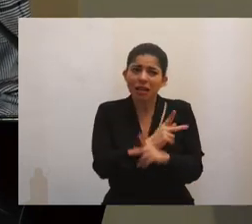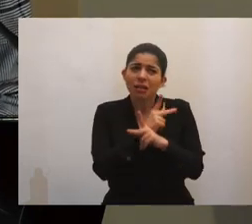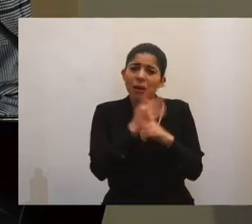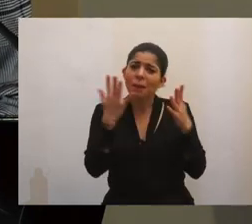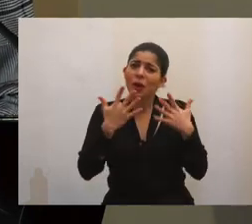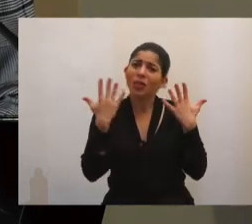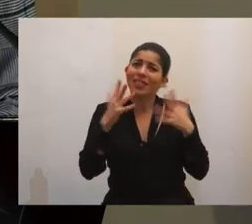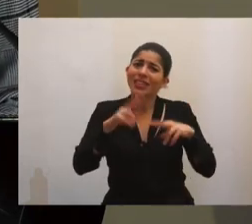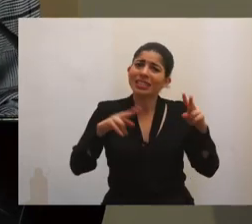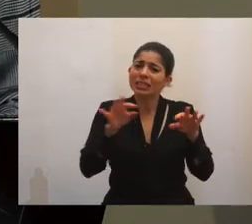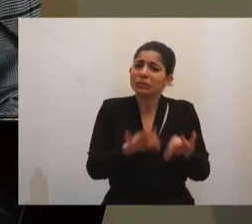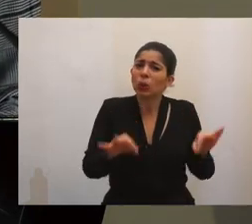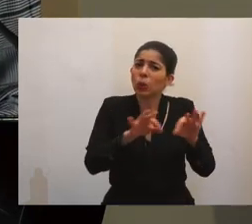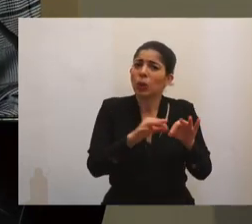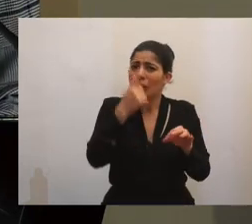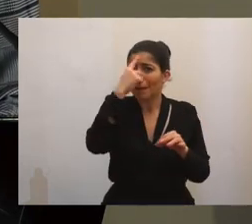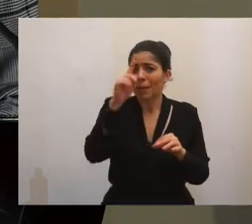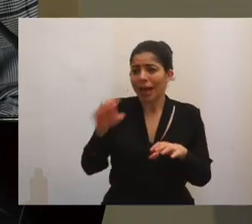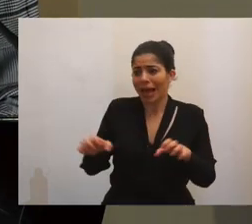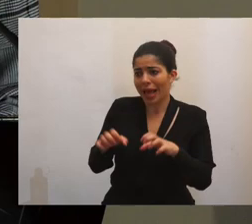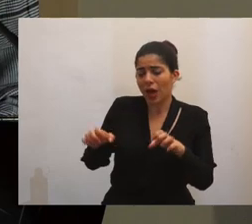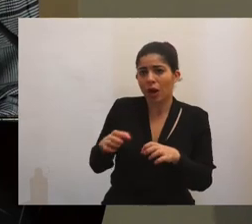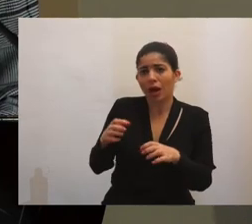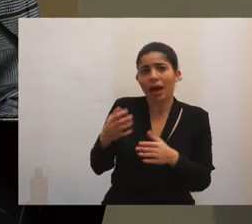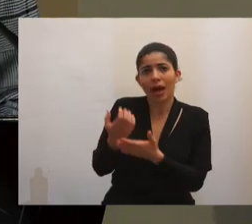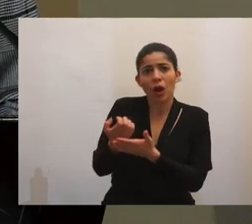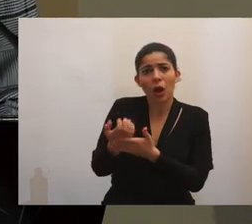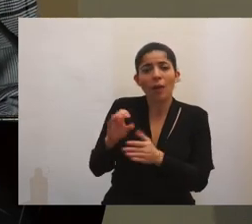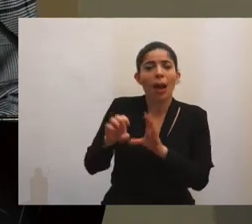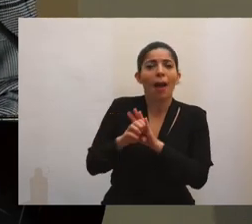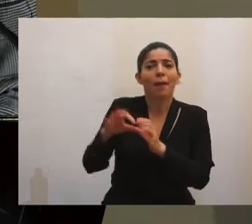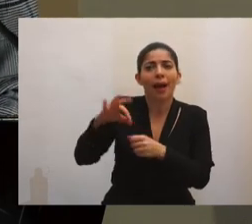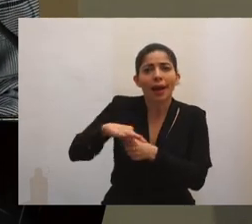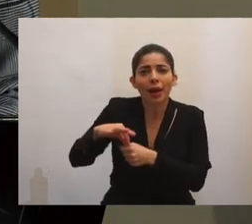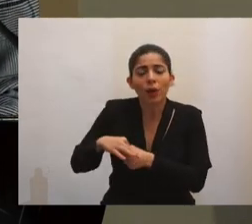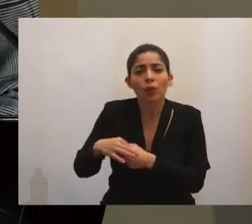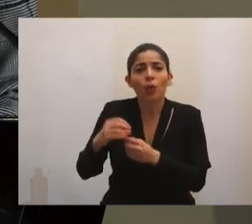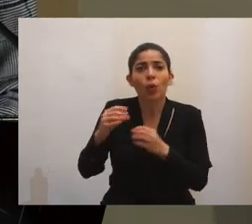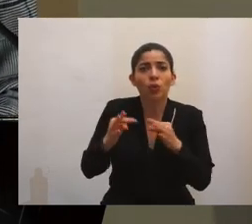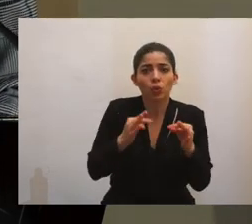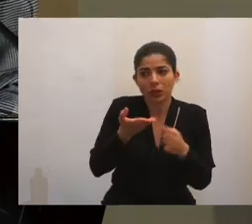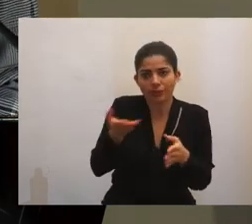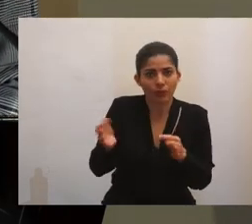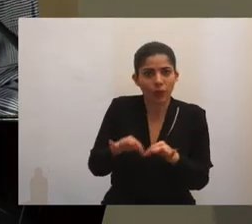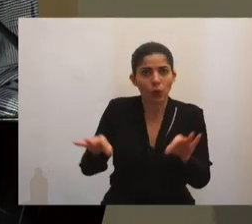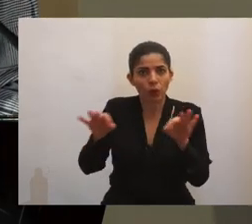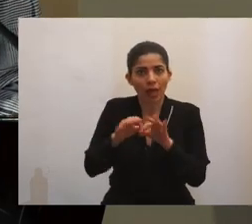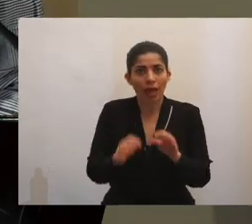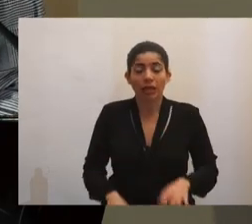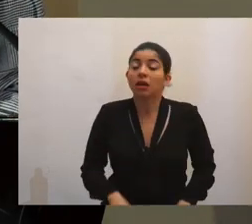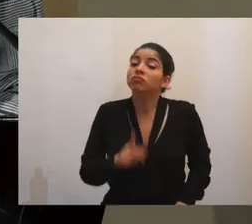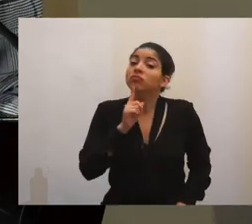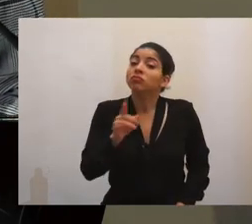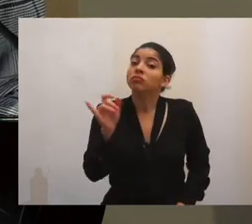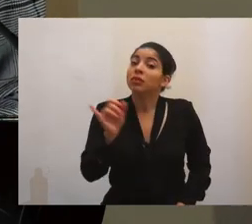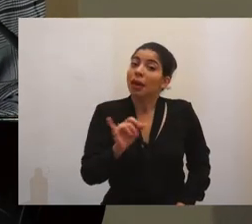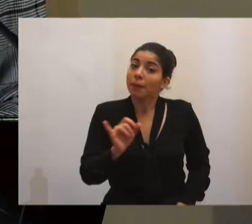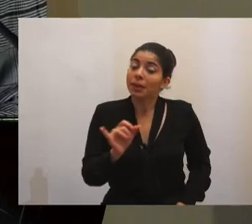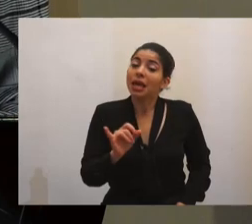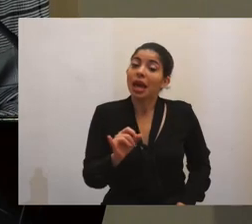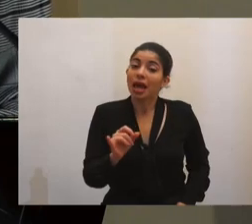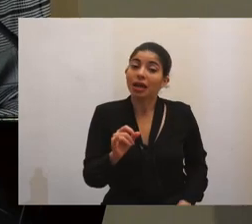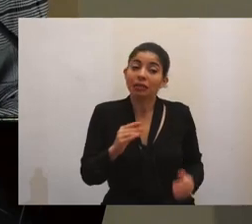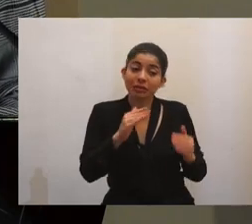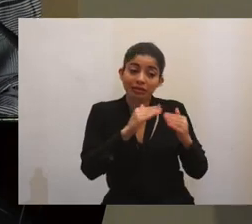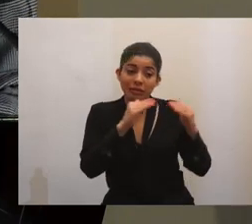biodiversidad es fundamental para actividades económicas tan prioritarias como la agricultura y el turismo. Es cierto también que en